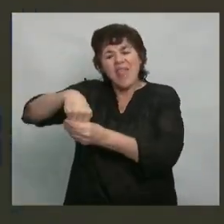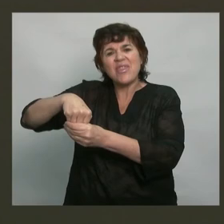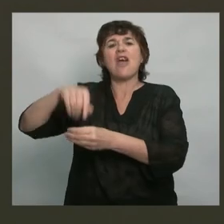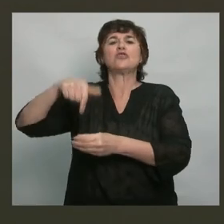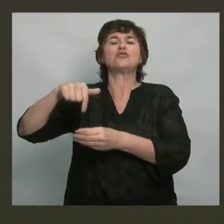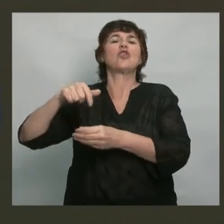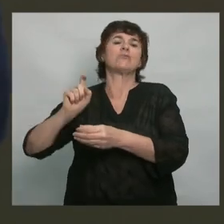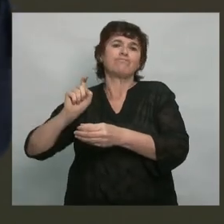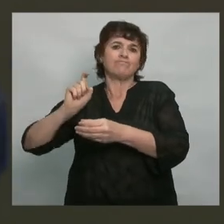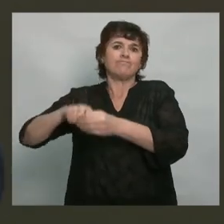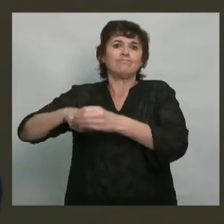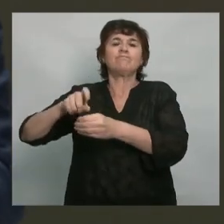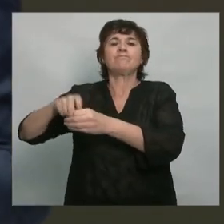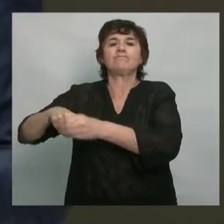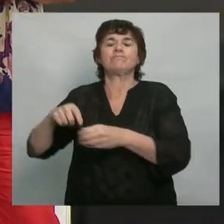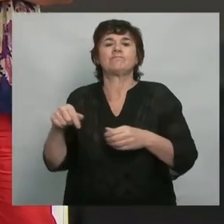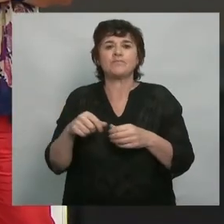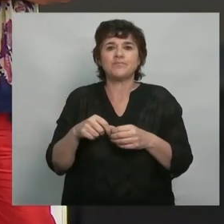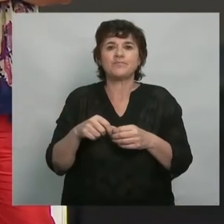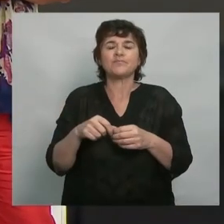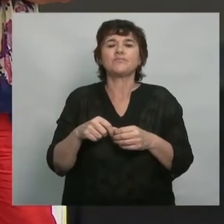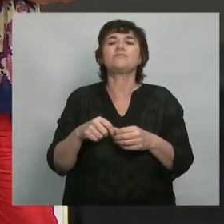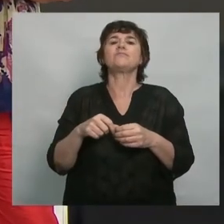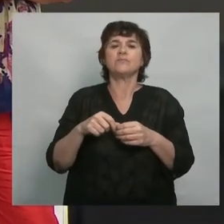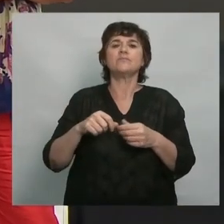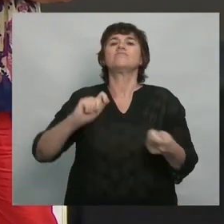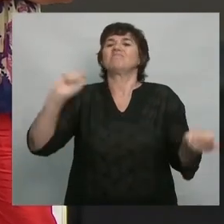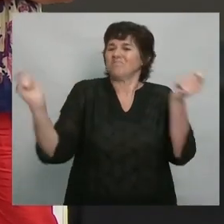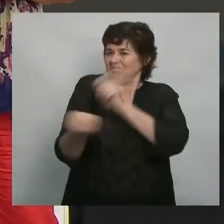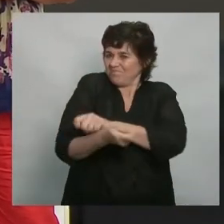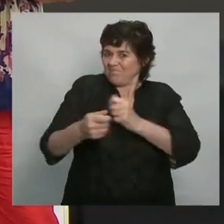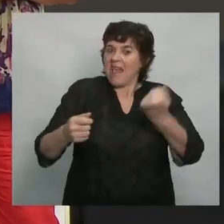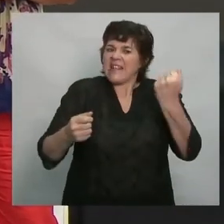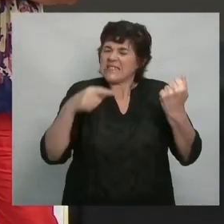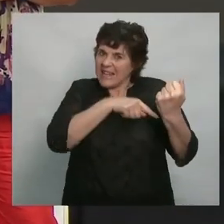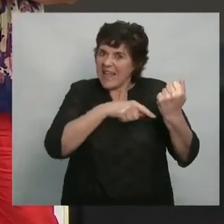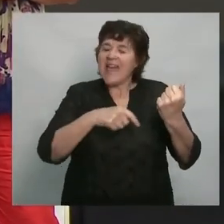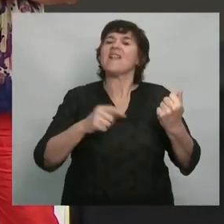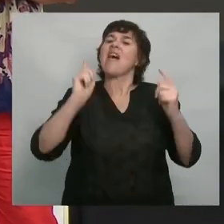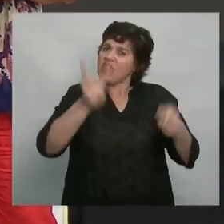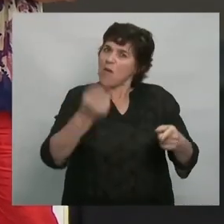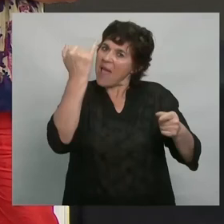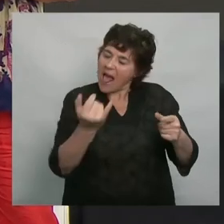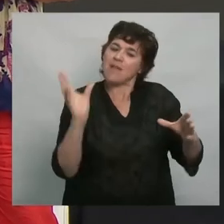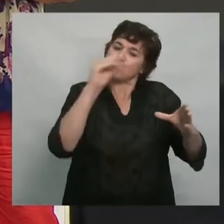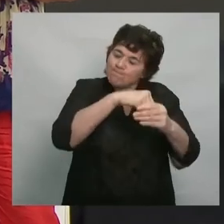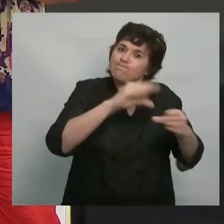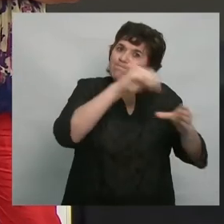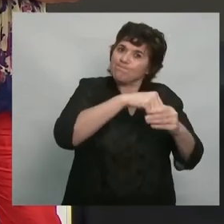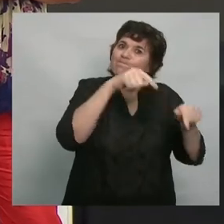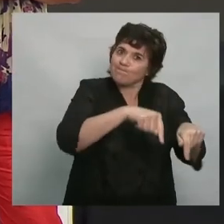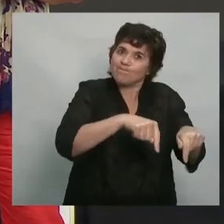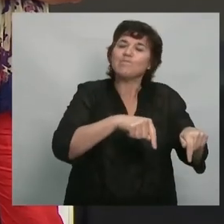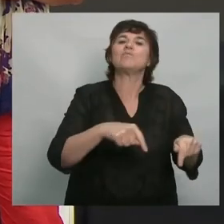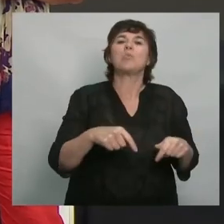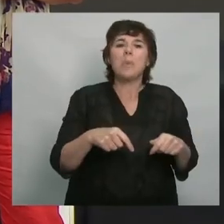Y despatriarcalizar, descolonizar de machismo a la izquierda es fundamental, y para eso es fundamental